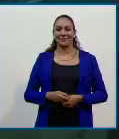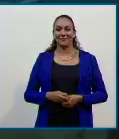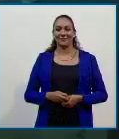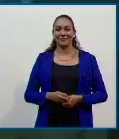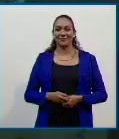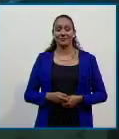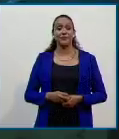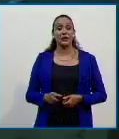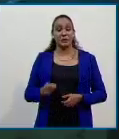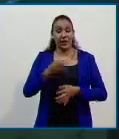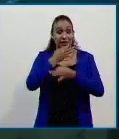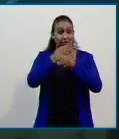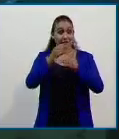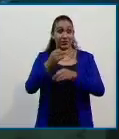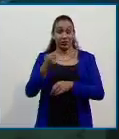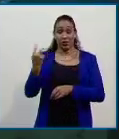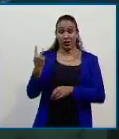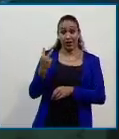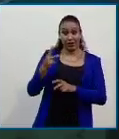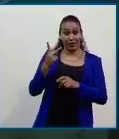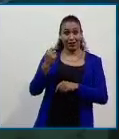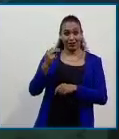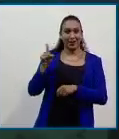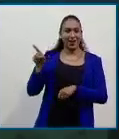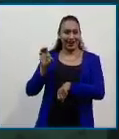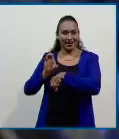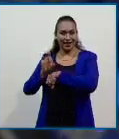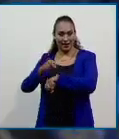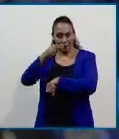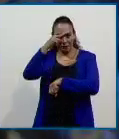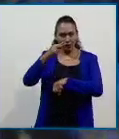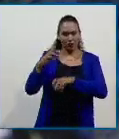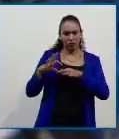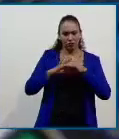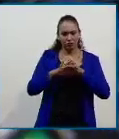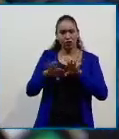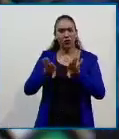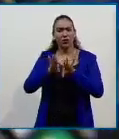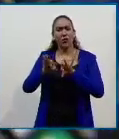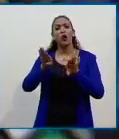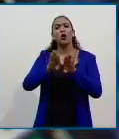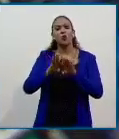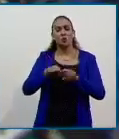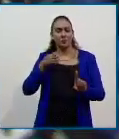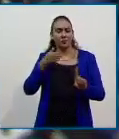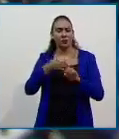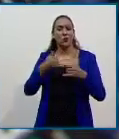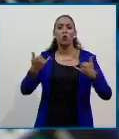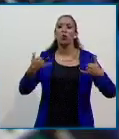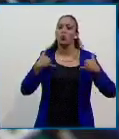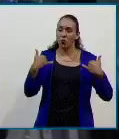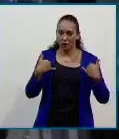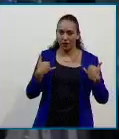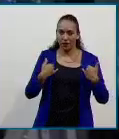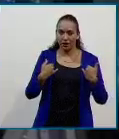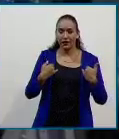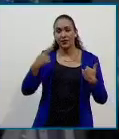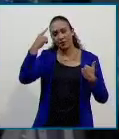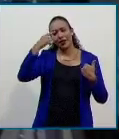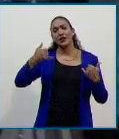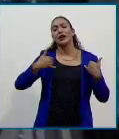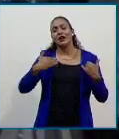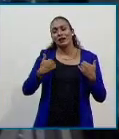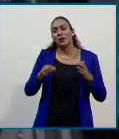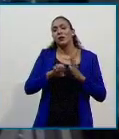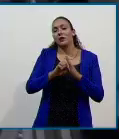Se anunció que ambas televisoras trabajan en una producción dirigida a los jóvenes, con temáticas que tienen que ver con sus edades y